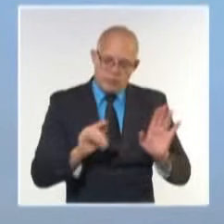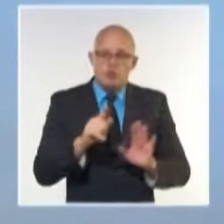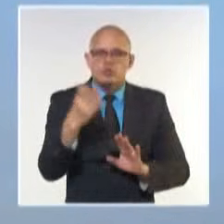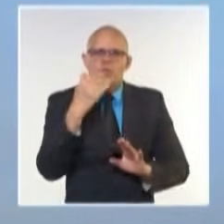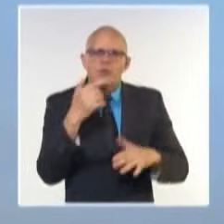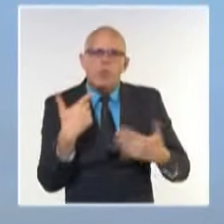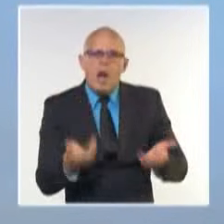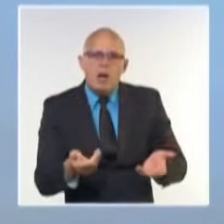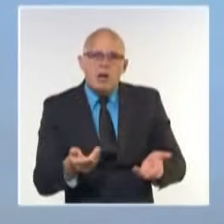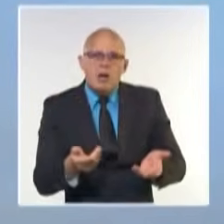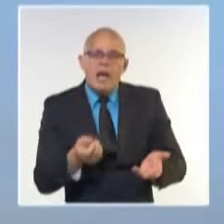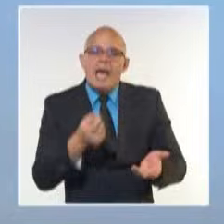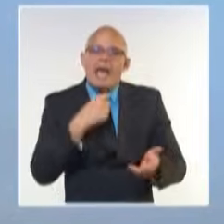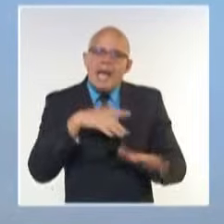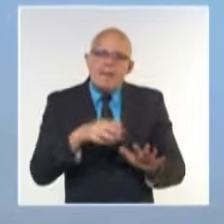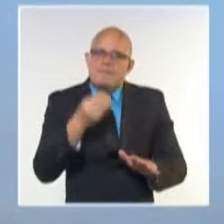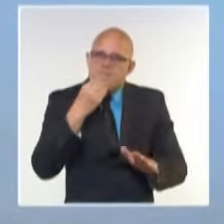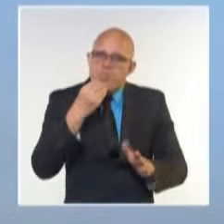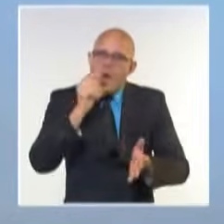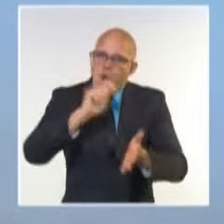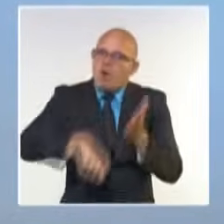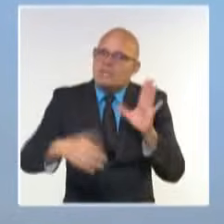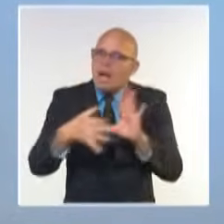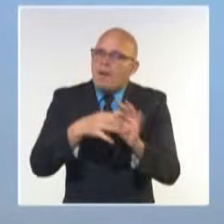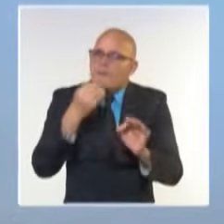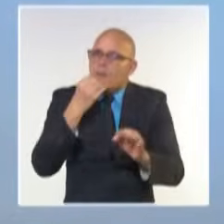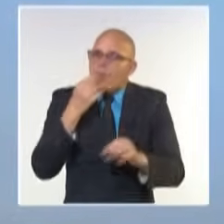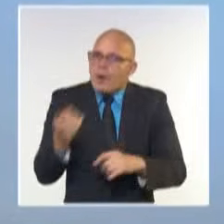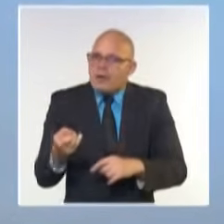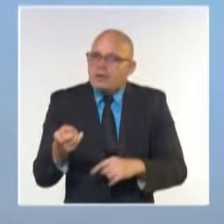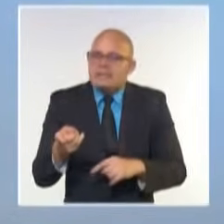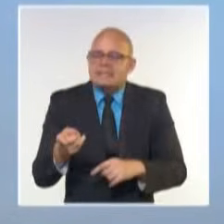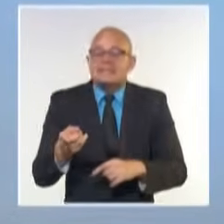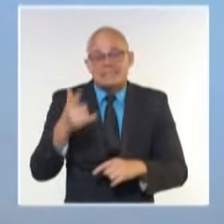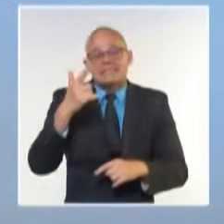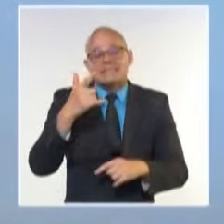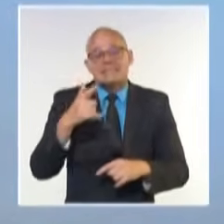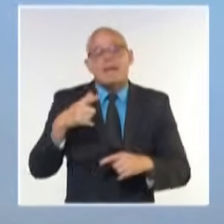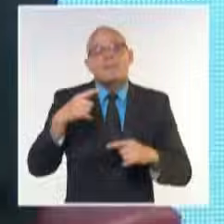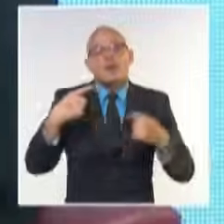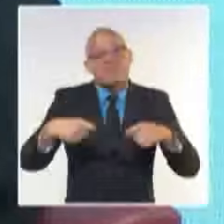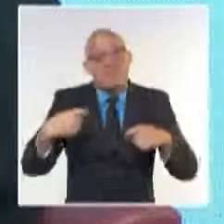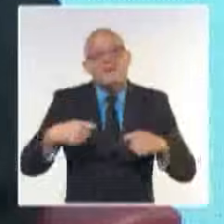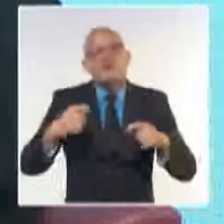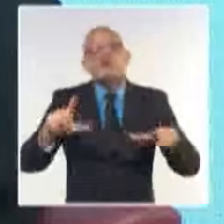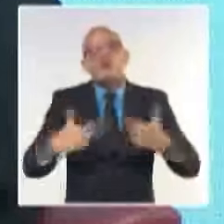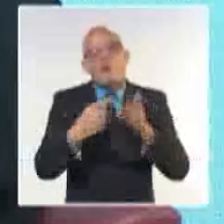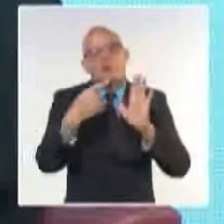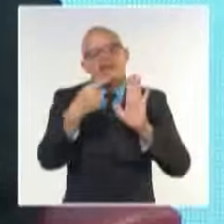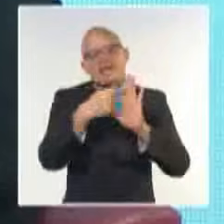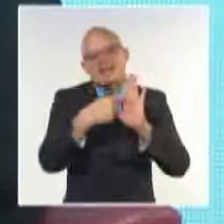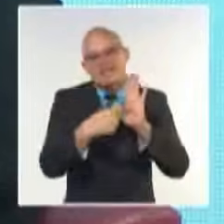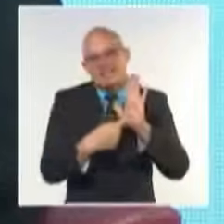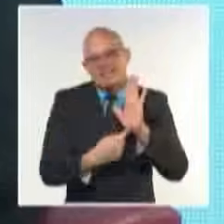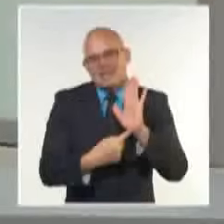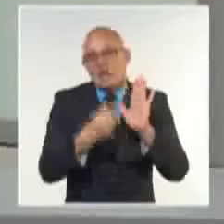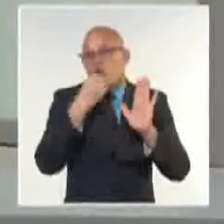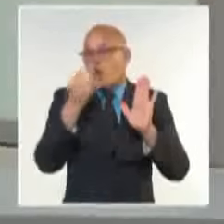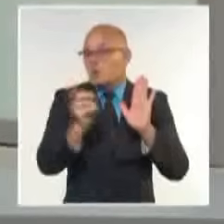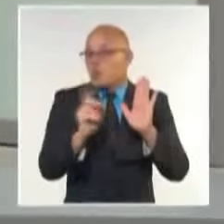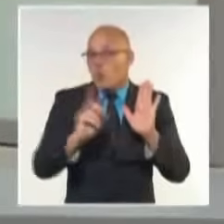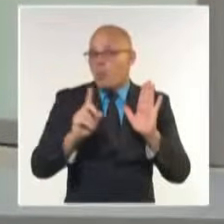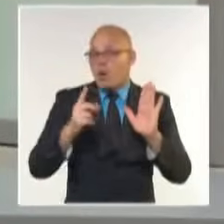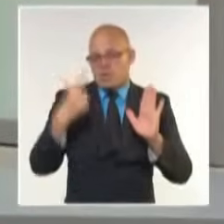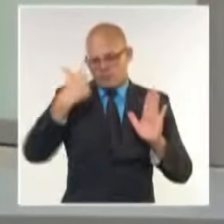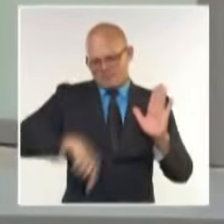que se puede hacer, lo que pasa es que hay que seguir cada uno de los pasos que corresponden. Y usted no puede tomar la decisión unipersonal. A mí me gustaría ponerle